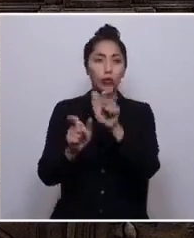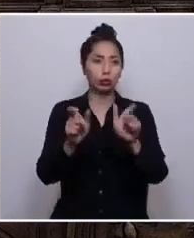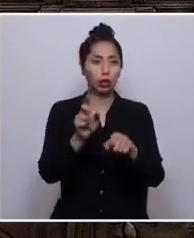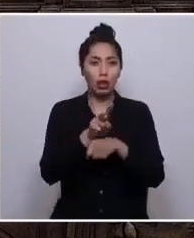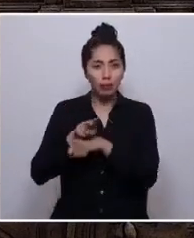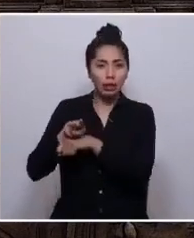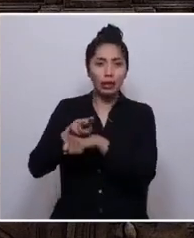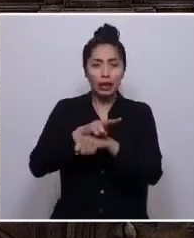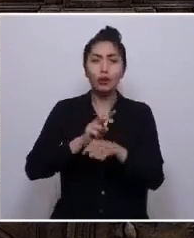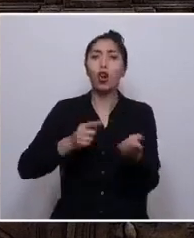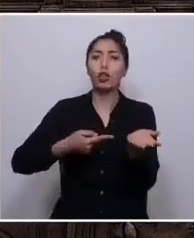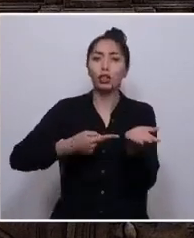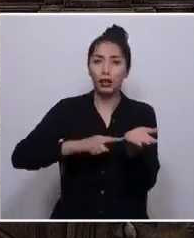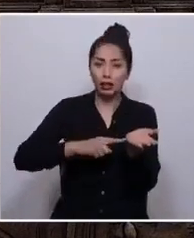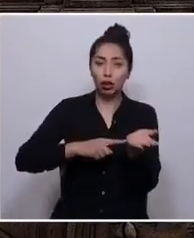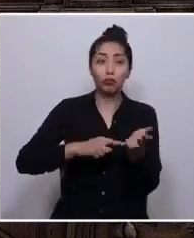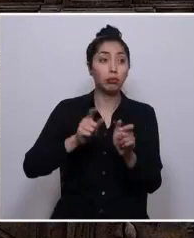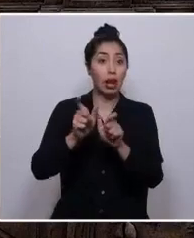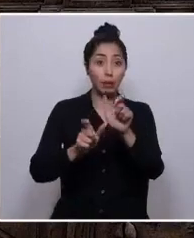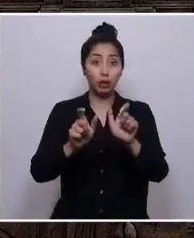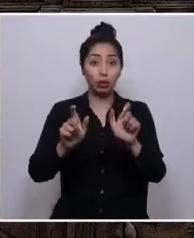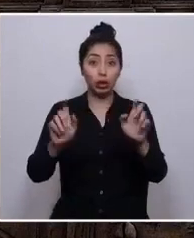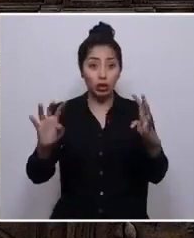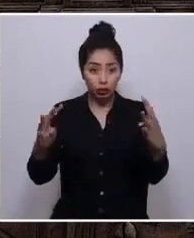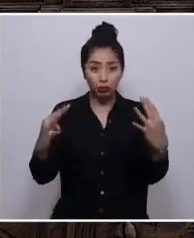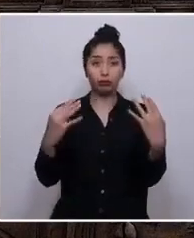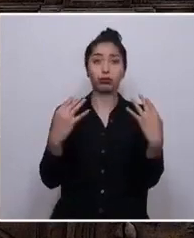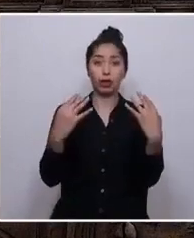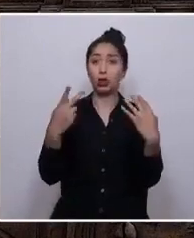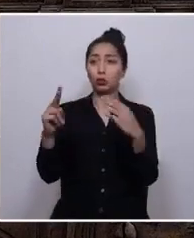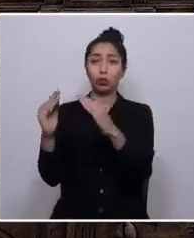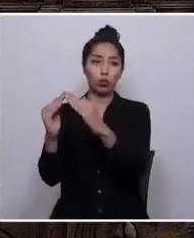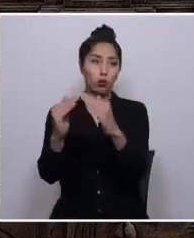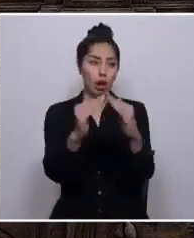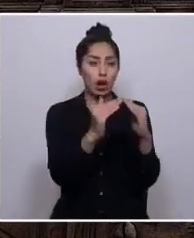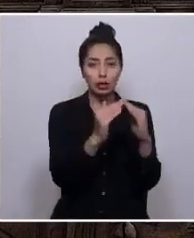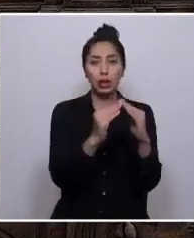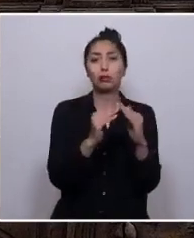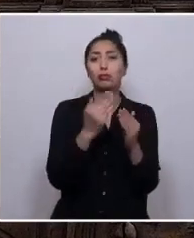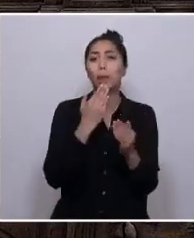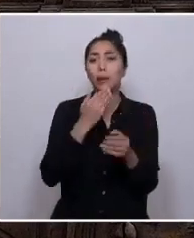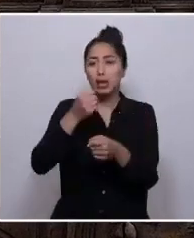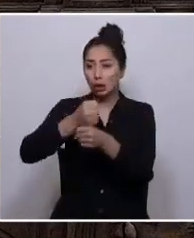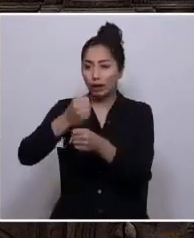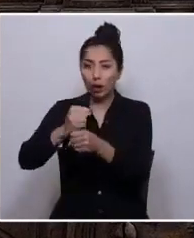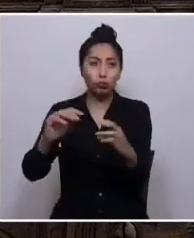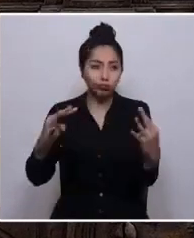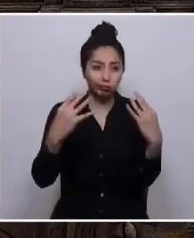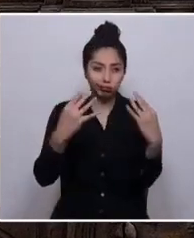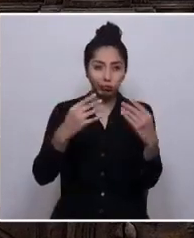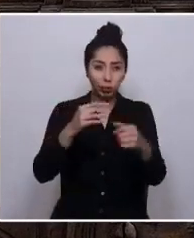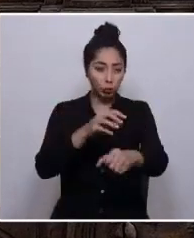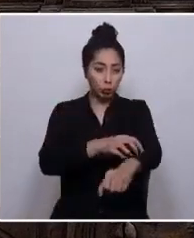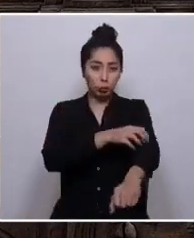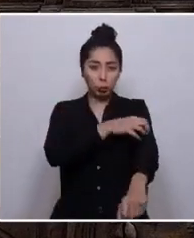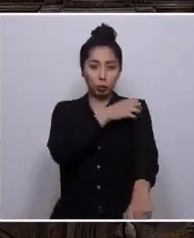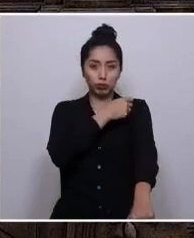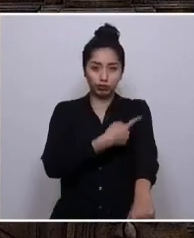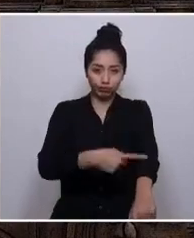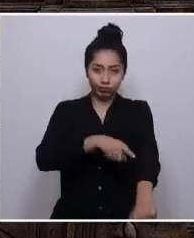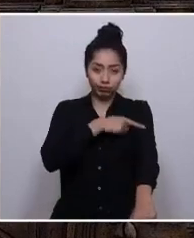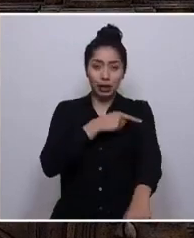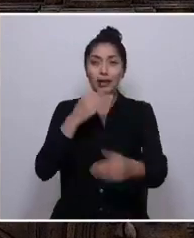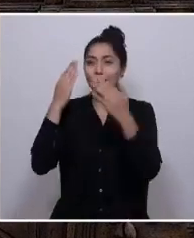técnico a las personas que nos ven y escuchan desde sus hogares y lugares de trabajo a lo largo de chile y en especial un saludo a mi